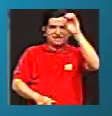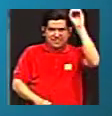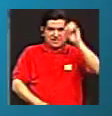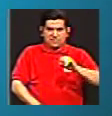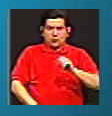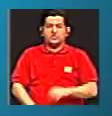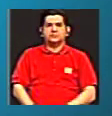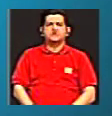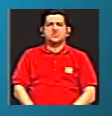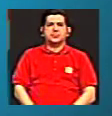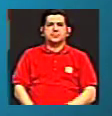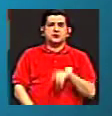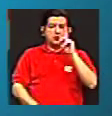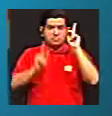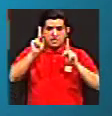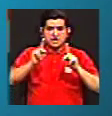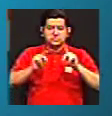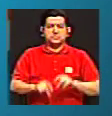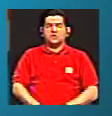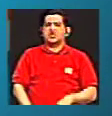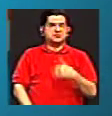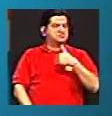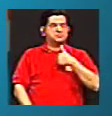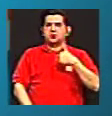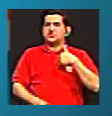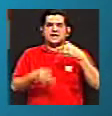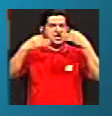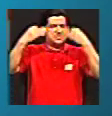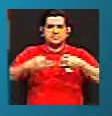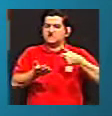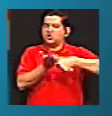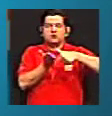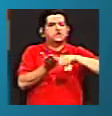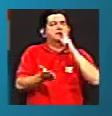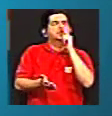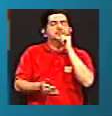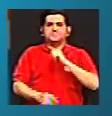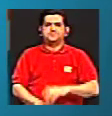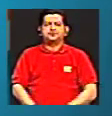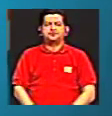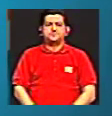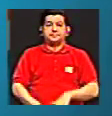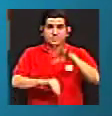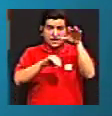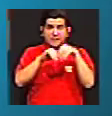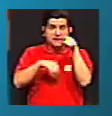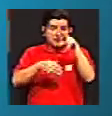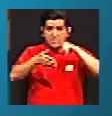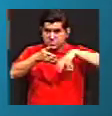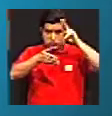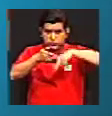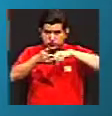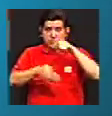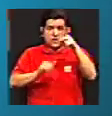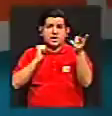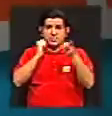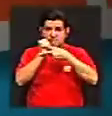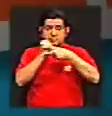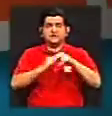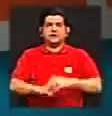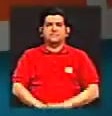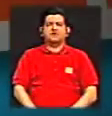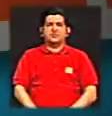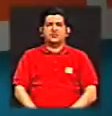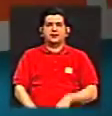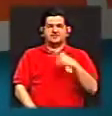30% de los consultados todavía no han decidido por quién votar. Además, usted puede leer en esta edición,